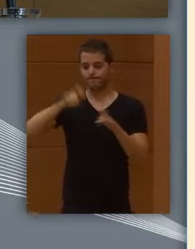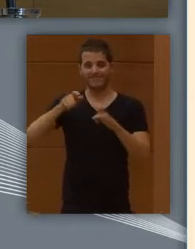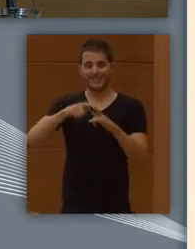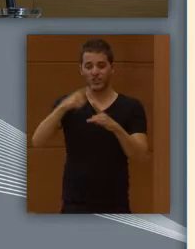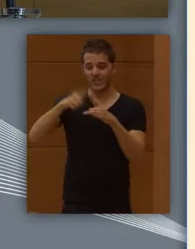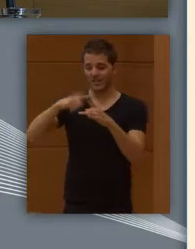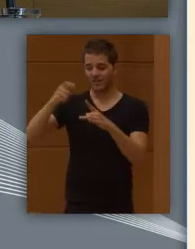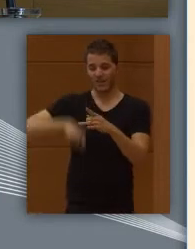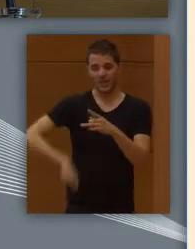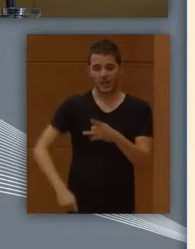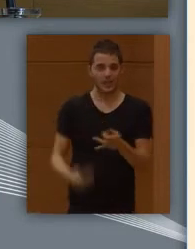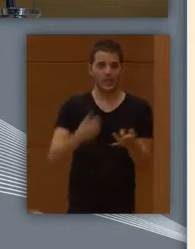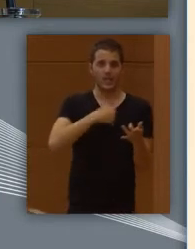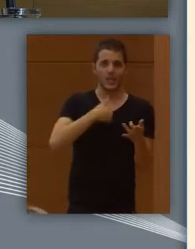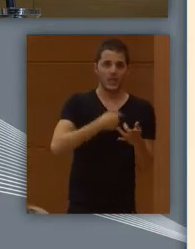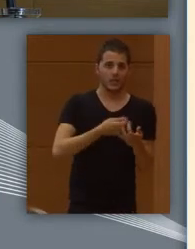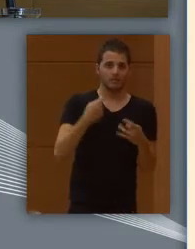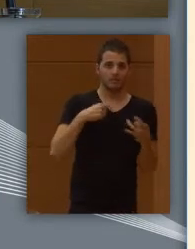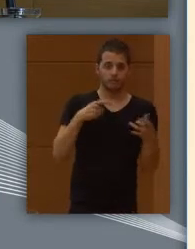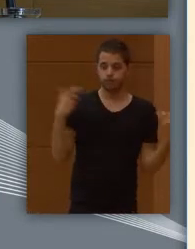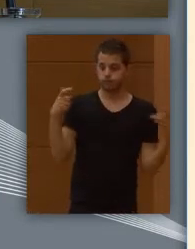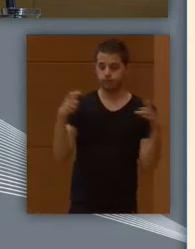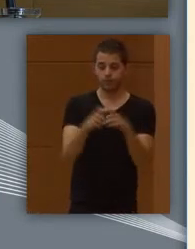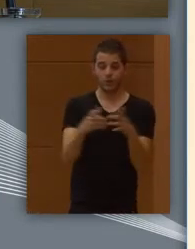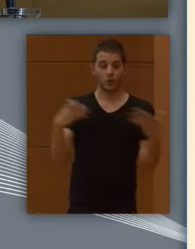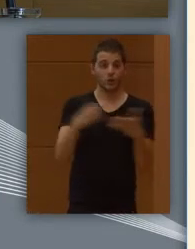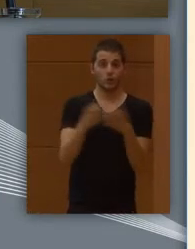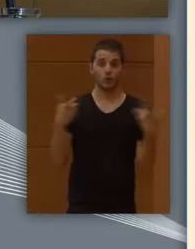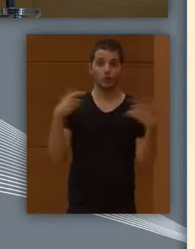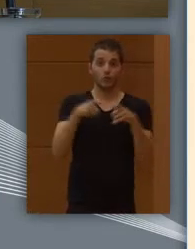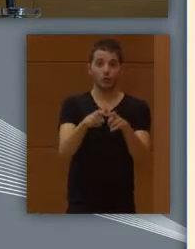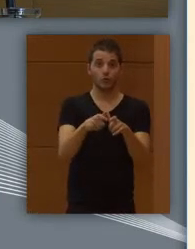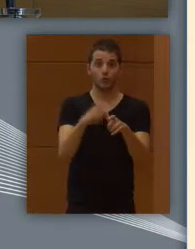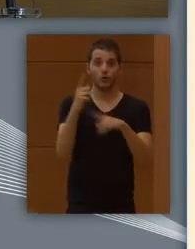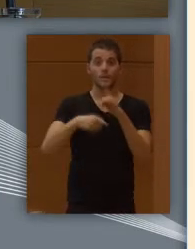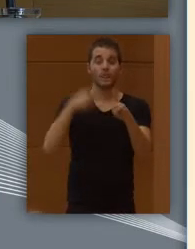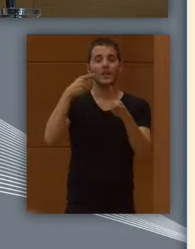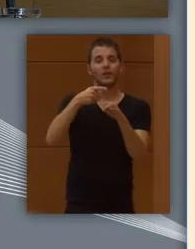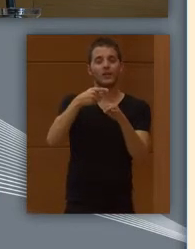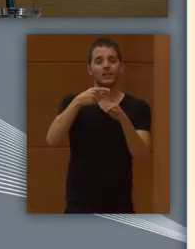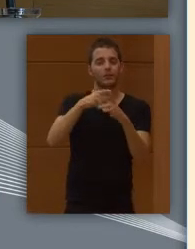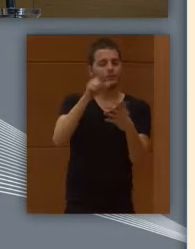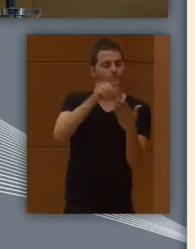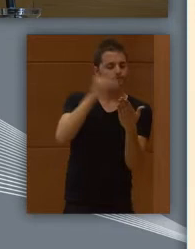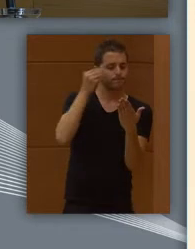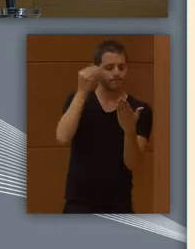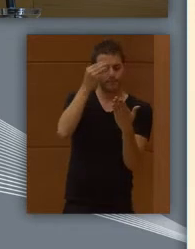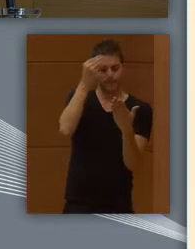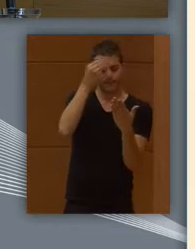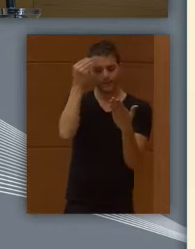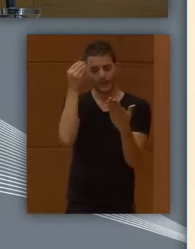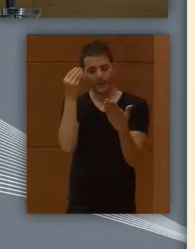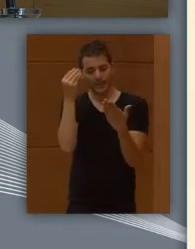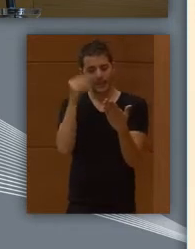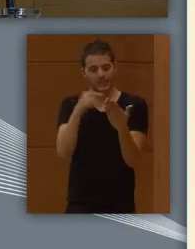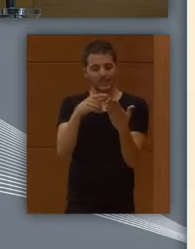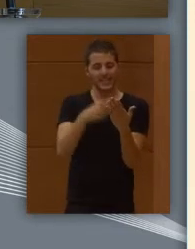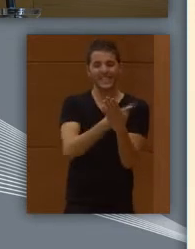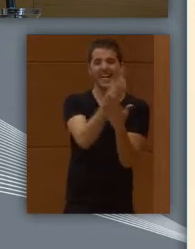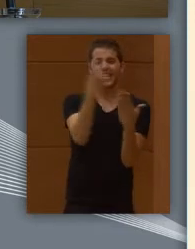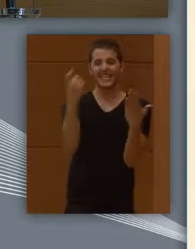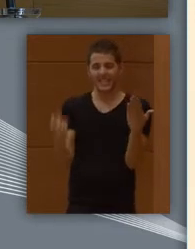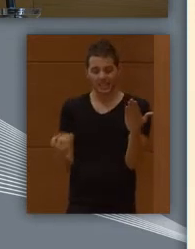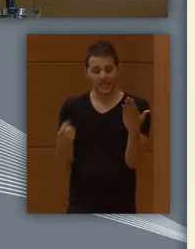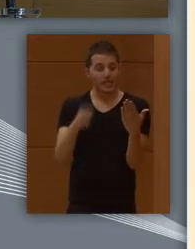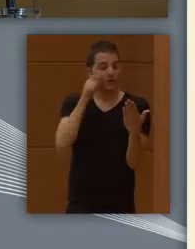profesionales, actores, lo que se llama stakeholders, usuarios del sector, para determinar cuáles eran las carencias de esa educación vocacional